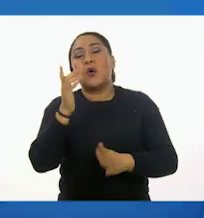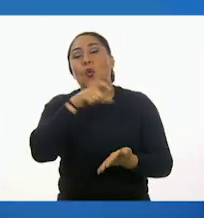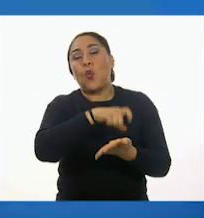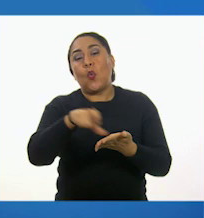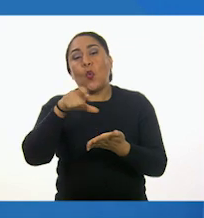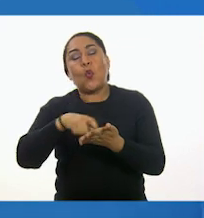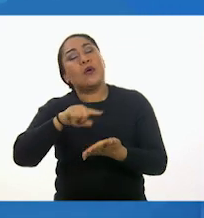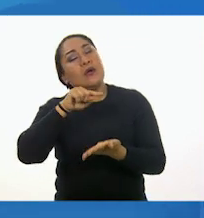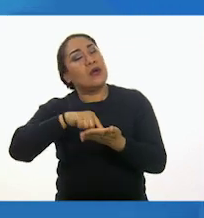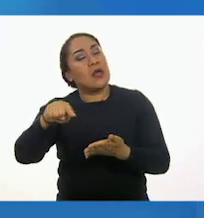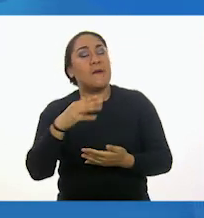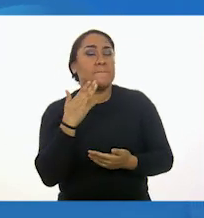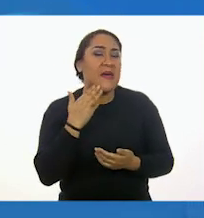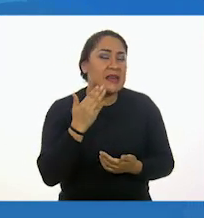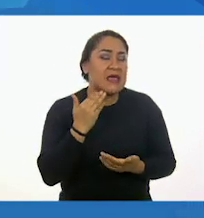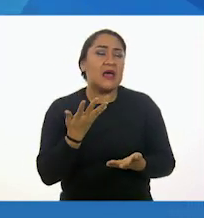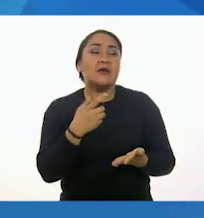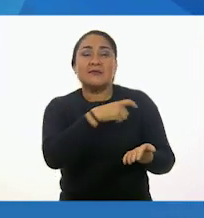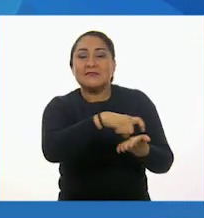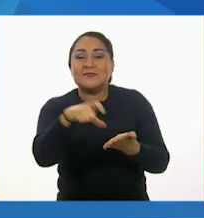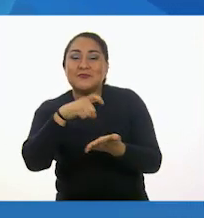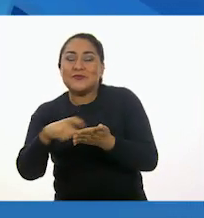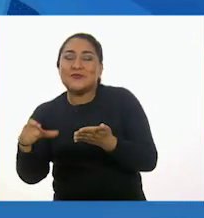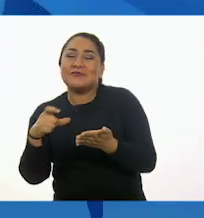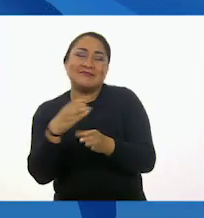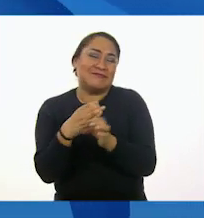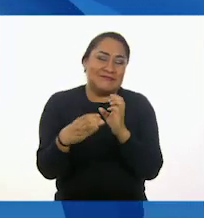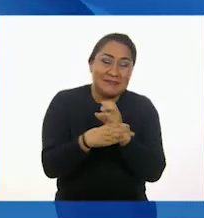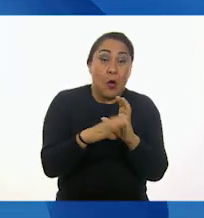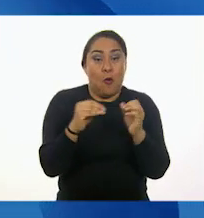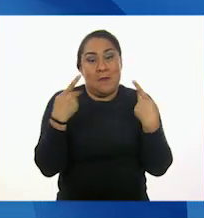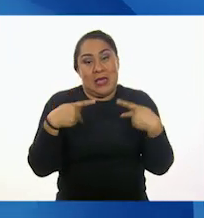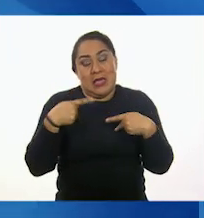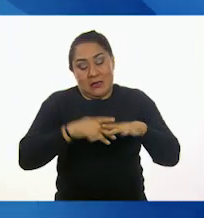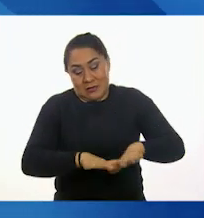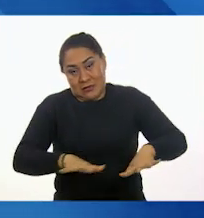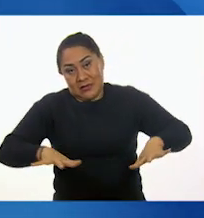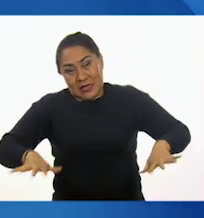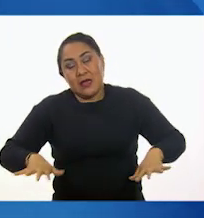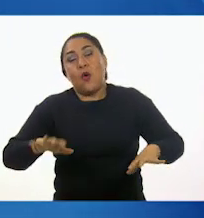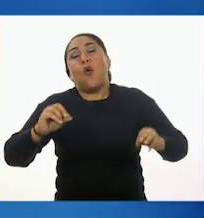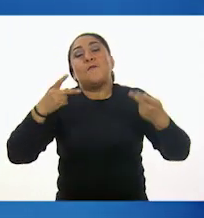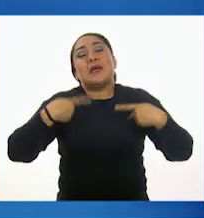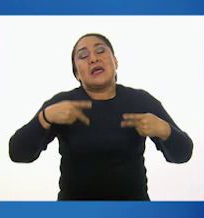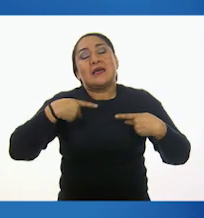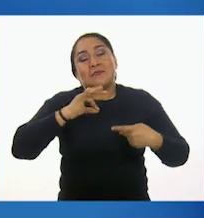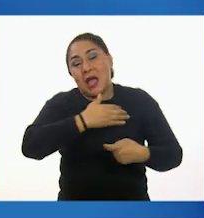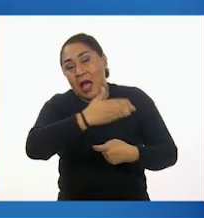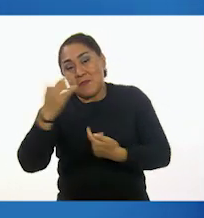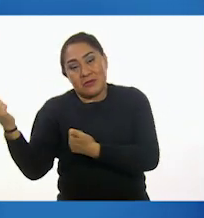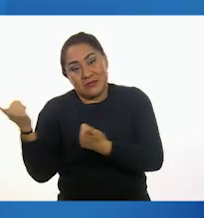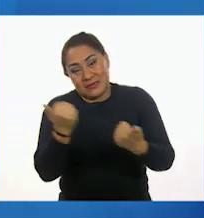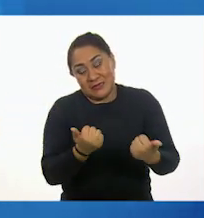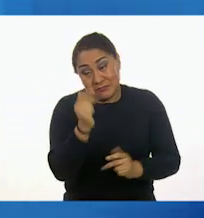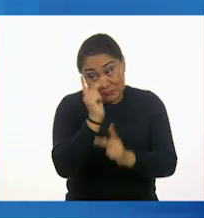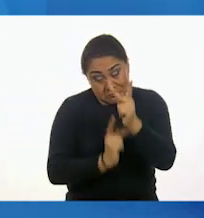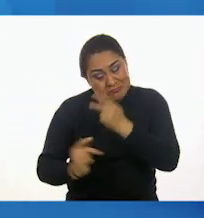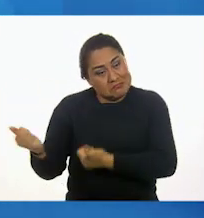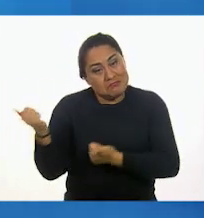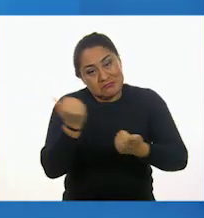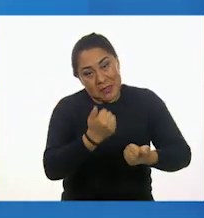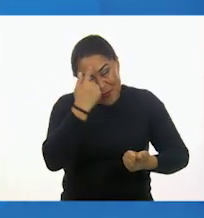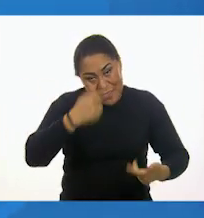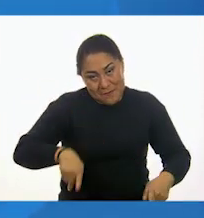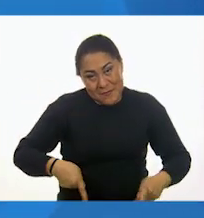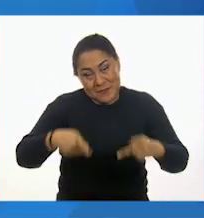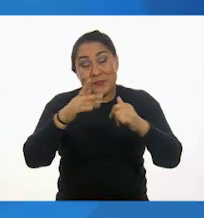están buscando productos. Sí. Obviamente están los vendedores del mercado, Sí. gente campesina que trae sus productos de la tierra. Sí, aquí vemos, como